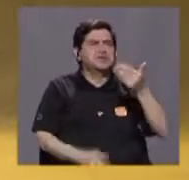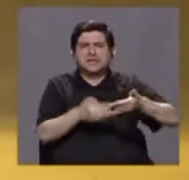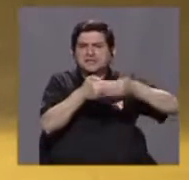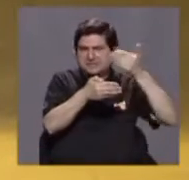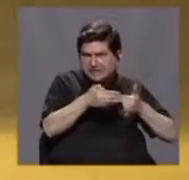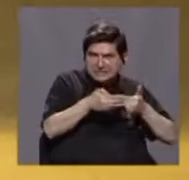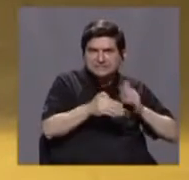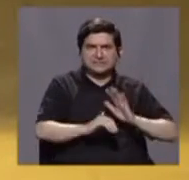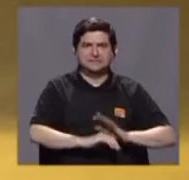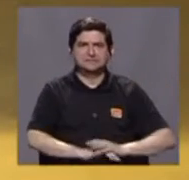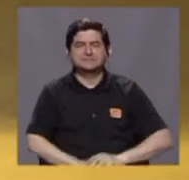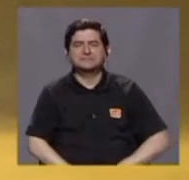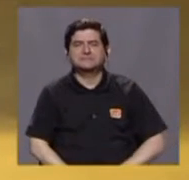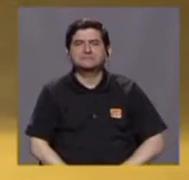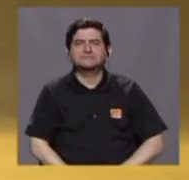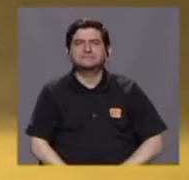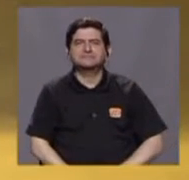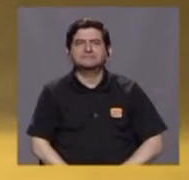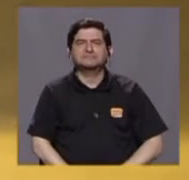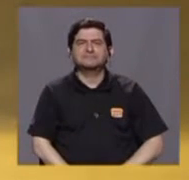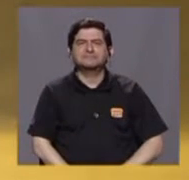y